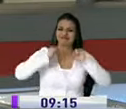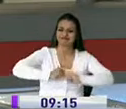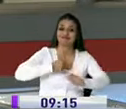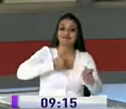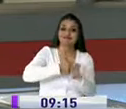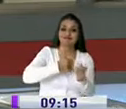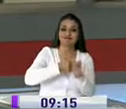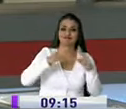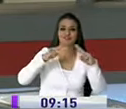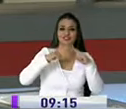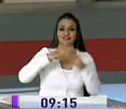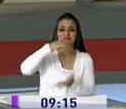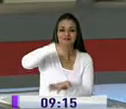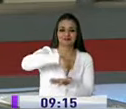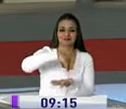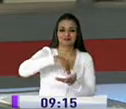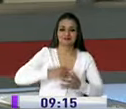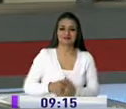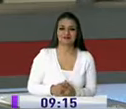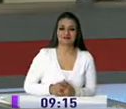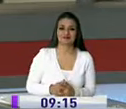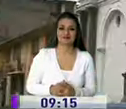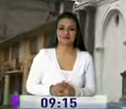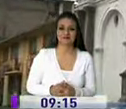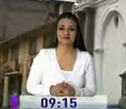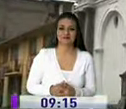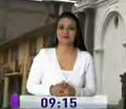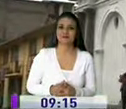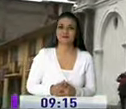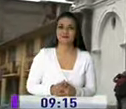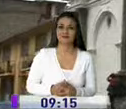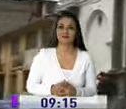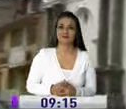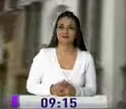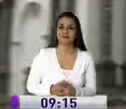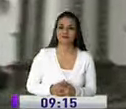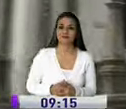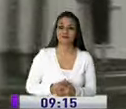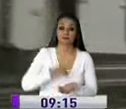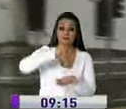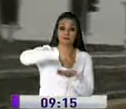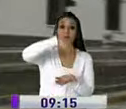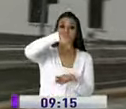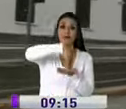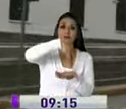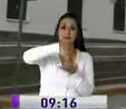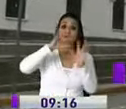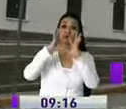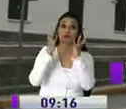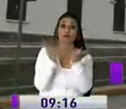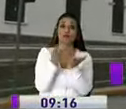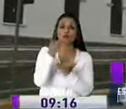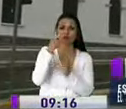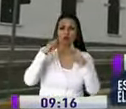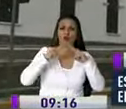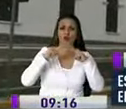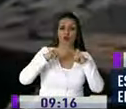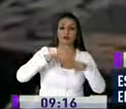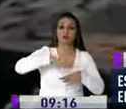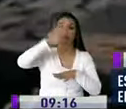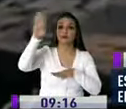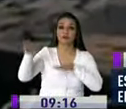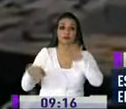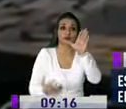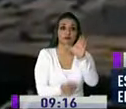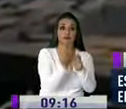conocer lo que ofrece Machachi. Veamos. La ciudad de Machachi es conocida en el mundo como el Valle de los 9 Volcanes, pues